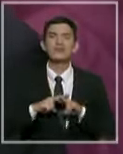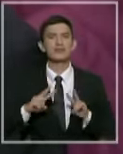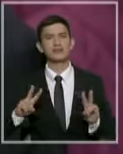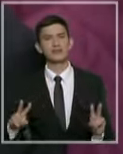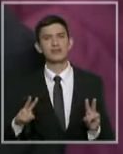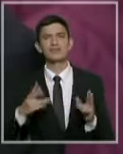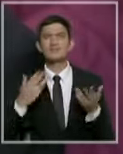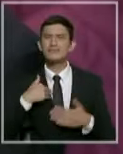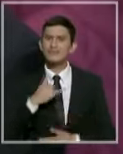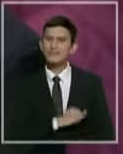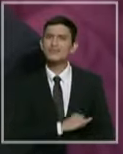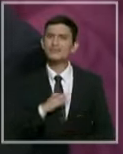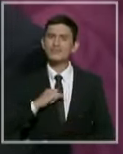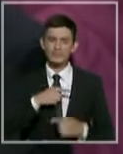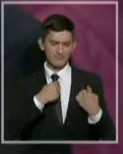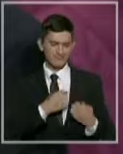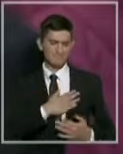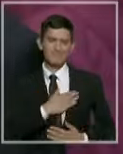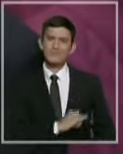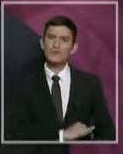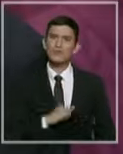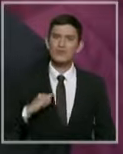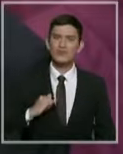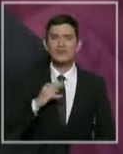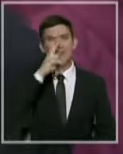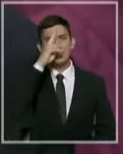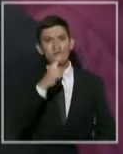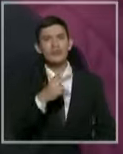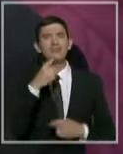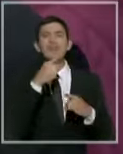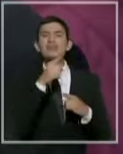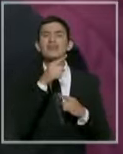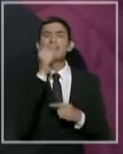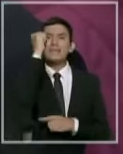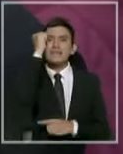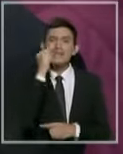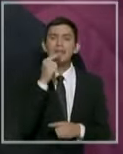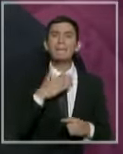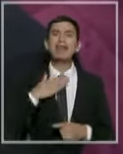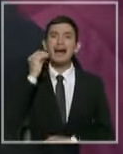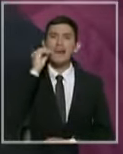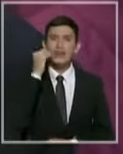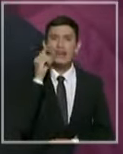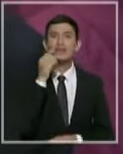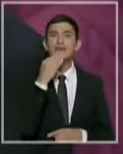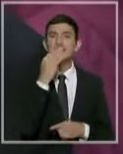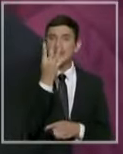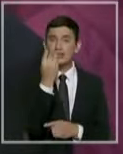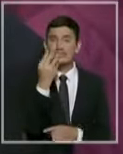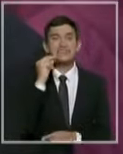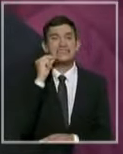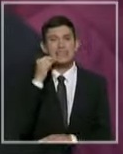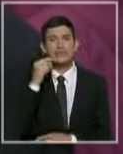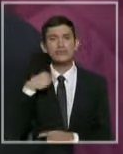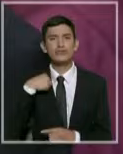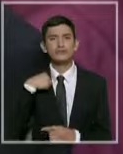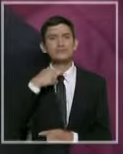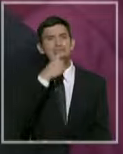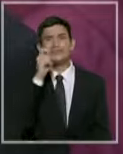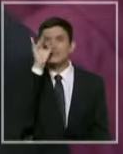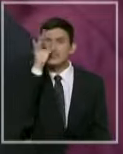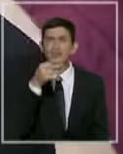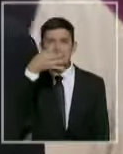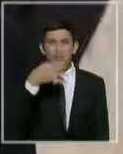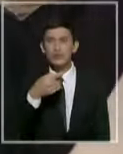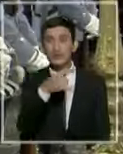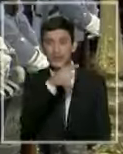me quedo tranquilo por el orgullo que cargo en mi corazón. El honor de haber tenido a Sebastián como abuelo y darle el nombre de sus 14 nietos, que estoy 100% seguro que